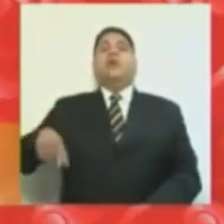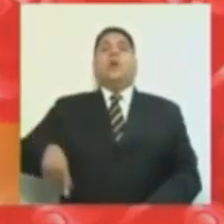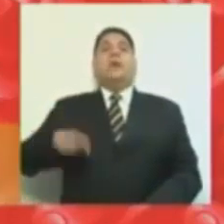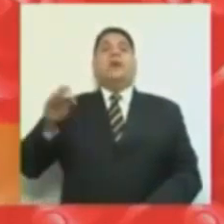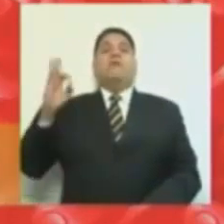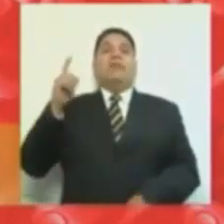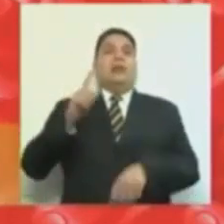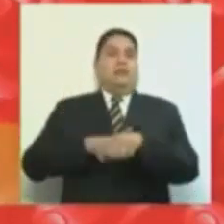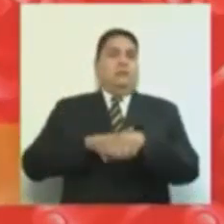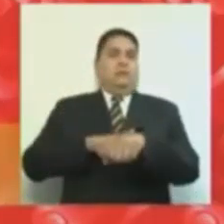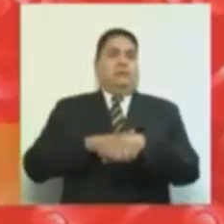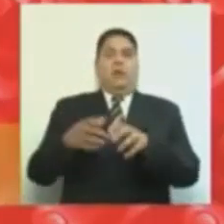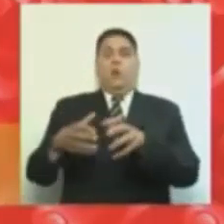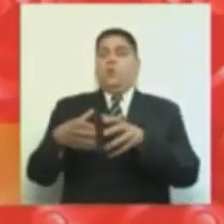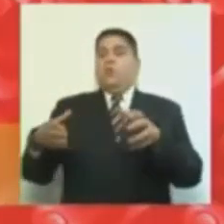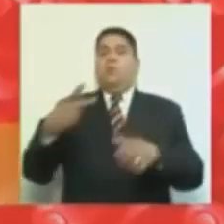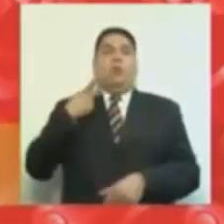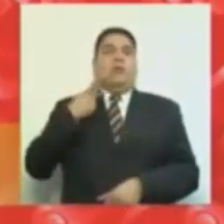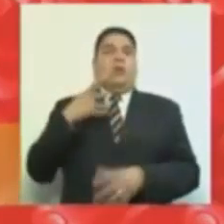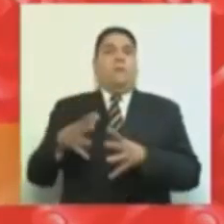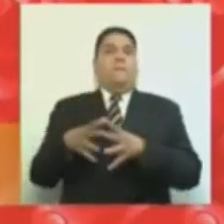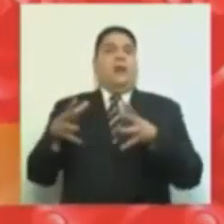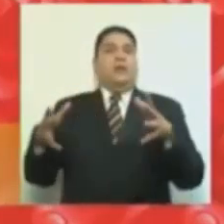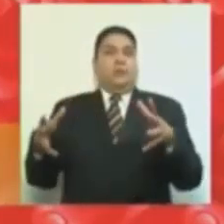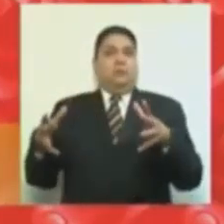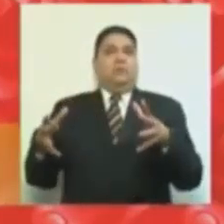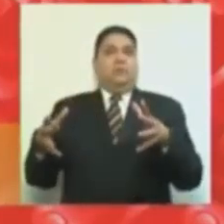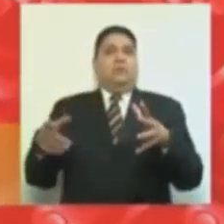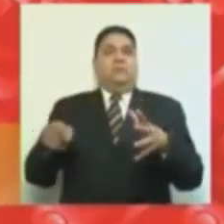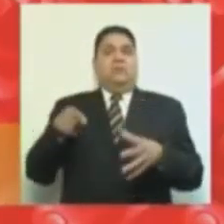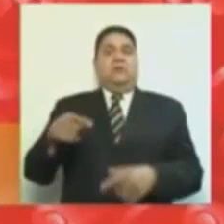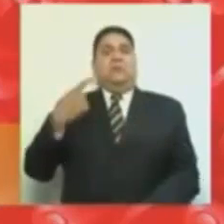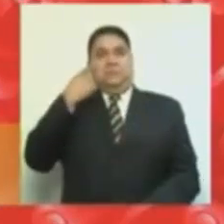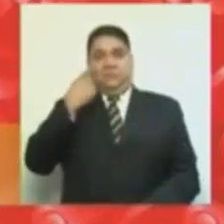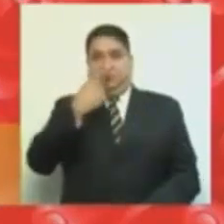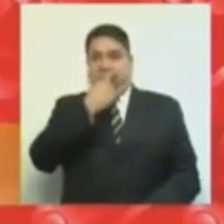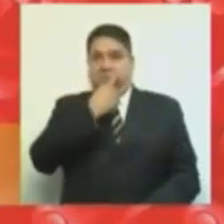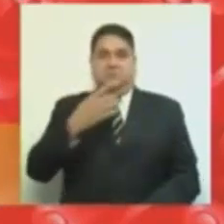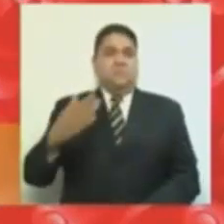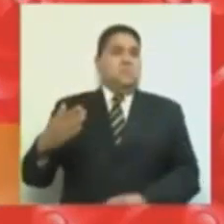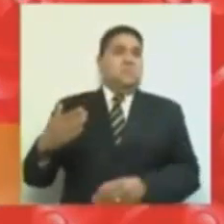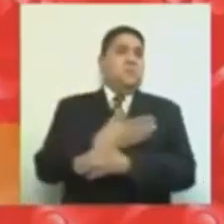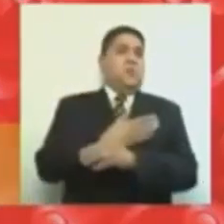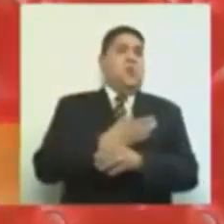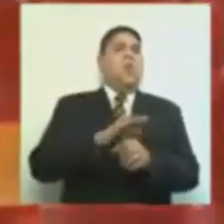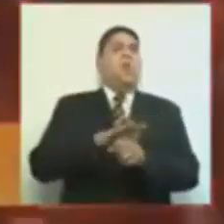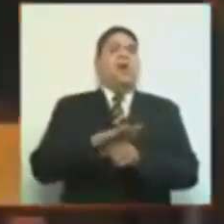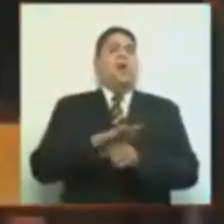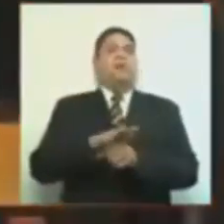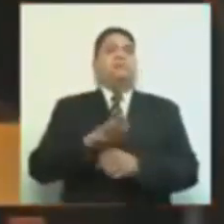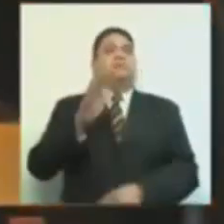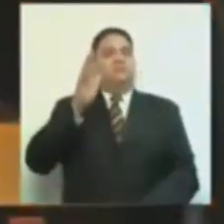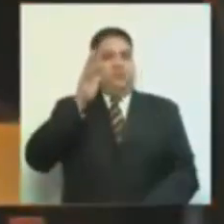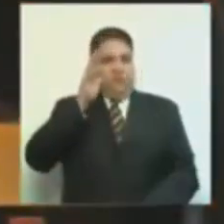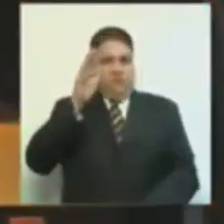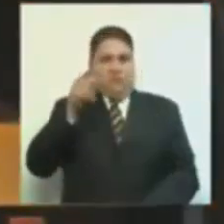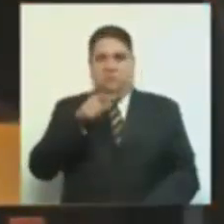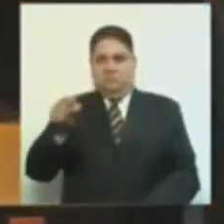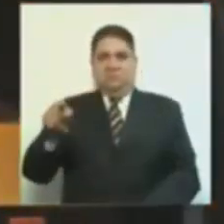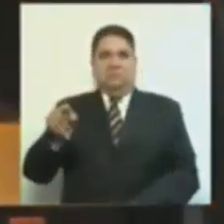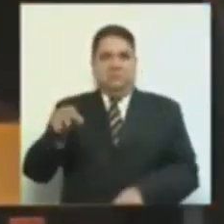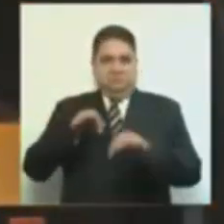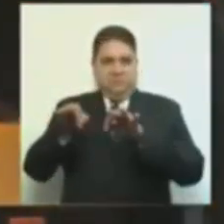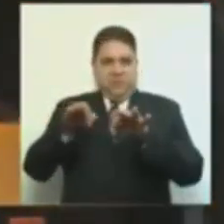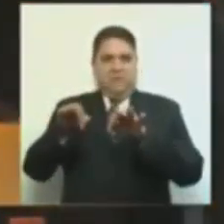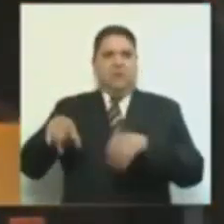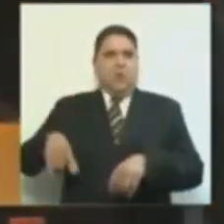legislativa, pierden de vista que los cargos públicos no son para siempre. A costa